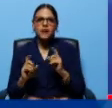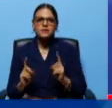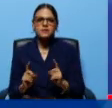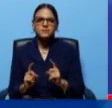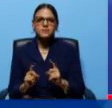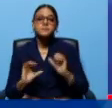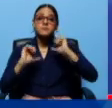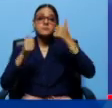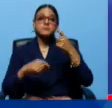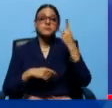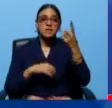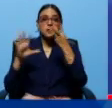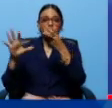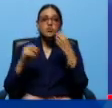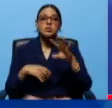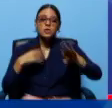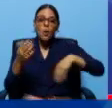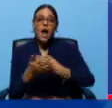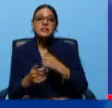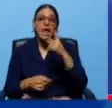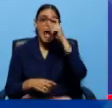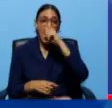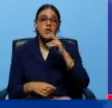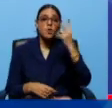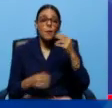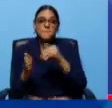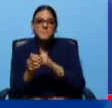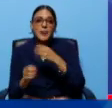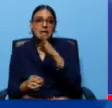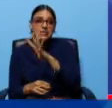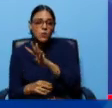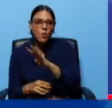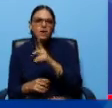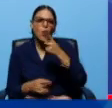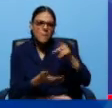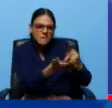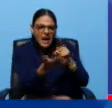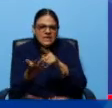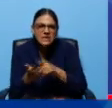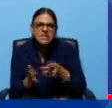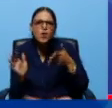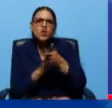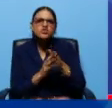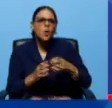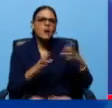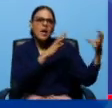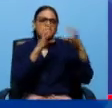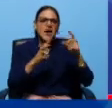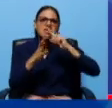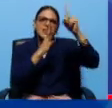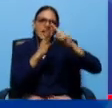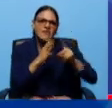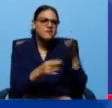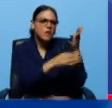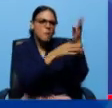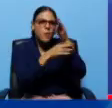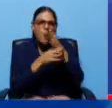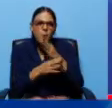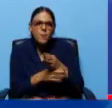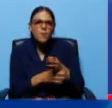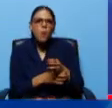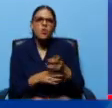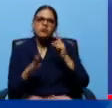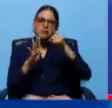Desde 1812 al año 24 participó en las batallas de Tucupido,